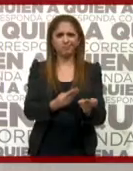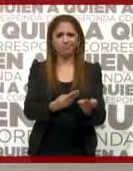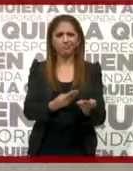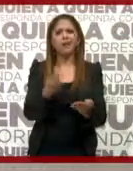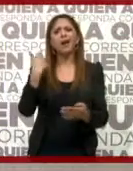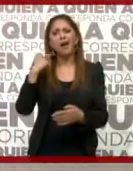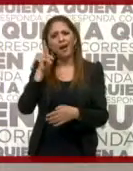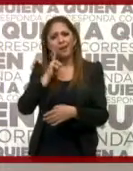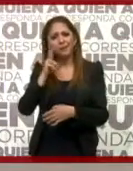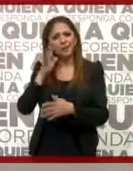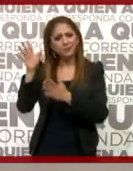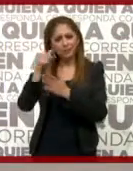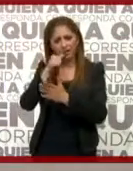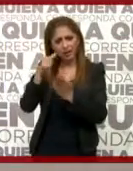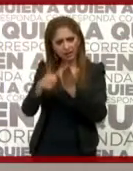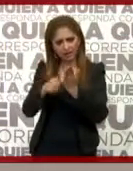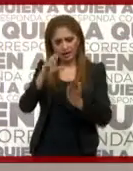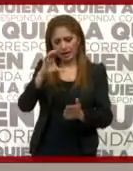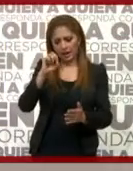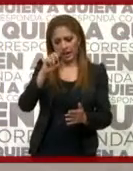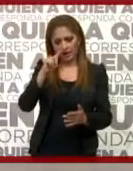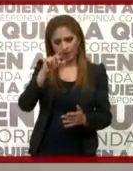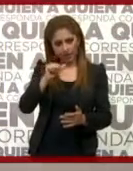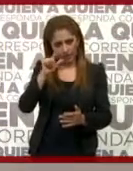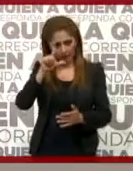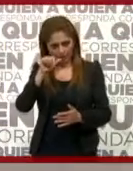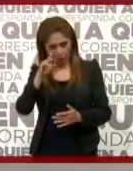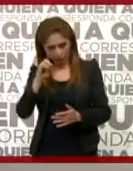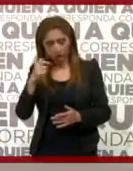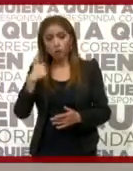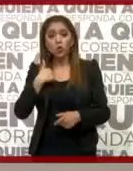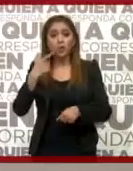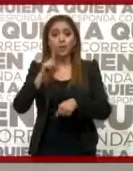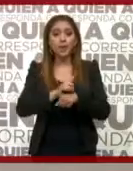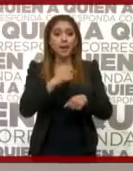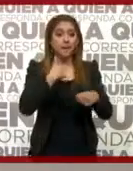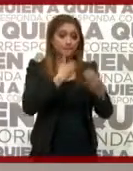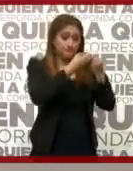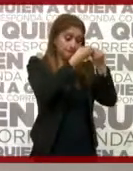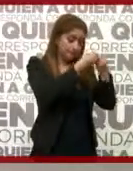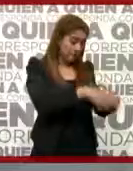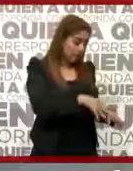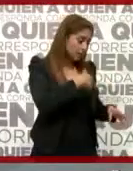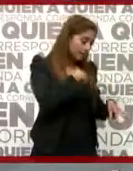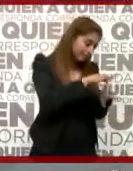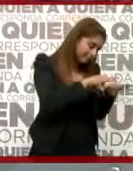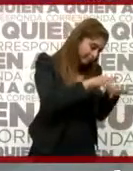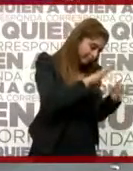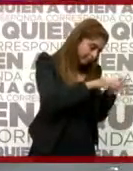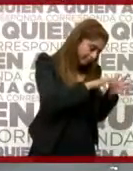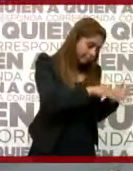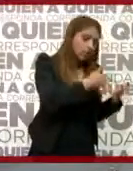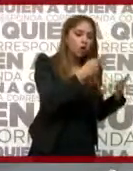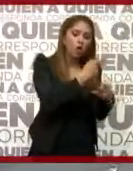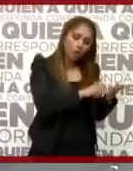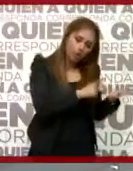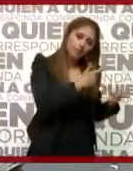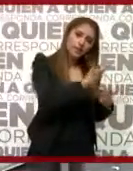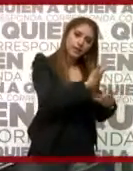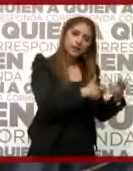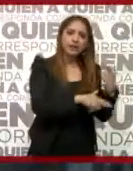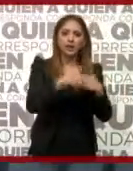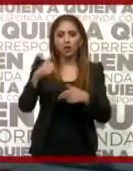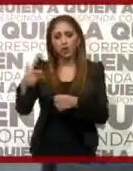carta laboral. La tramito, pierdo un día laboral, regreso a la clínica, me